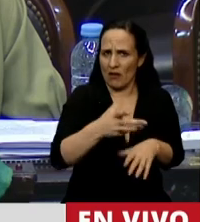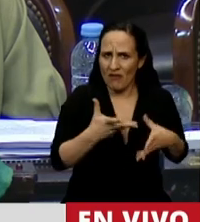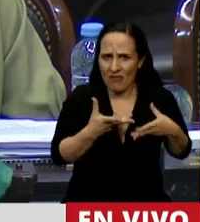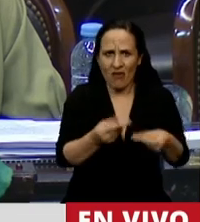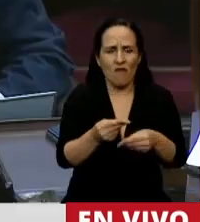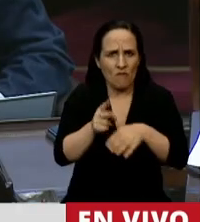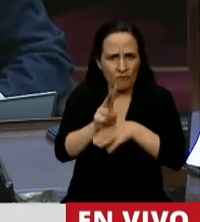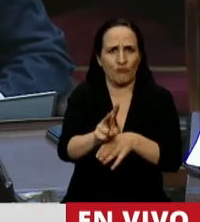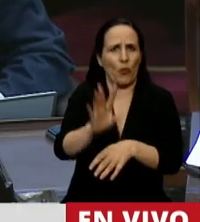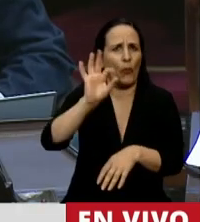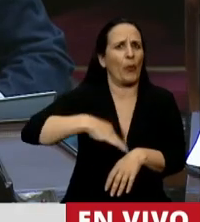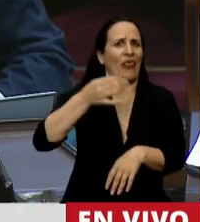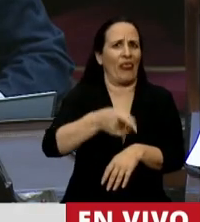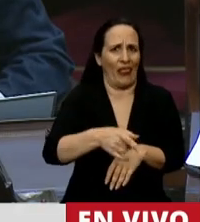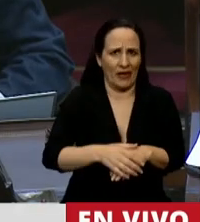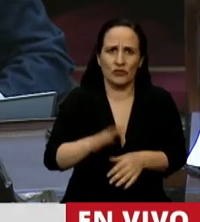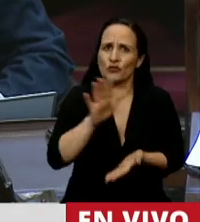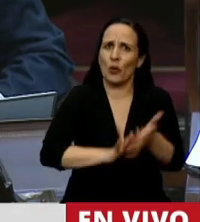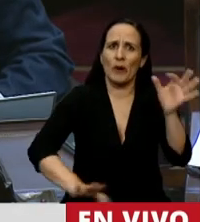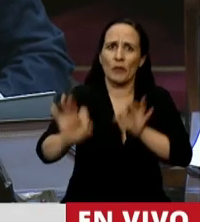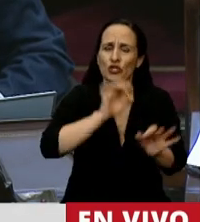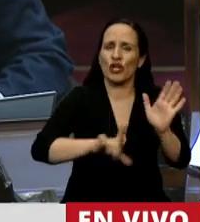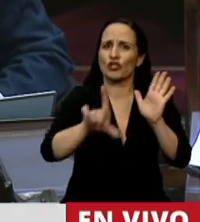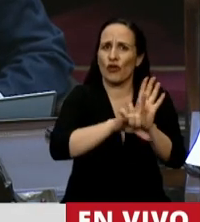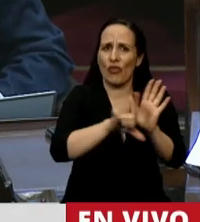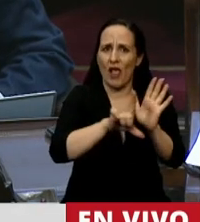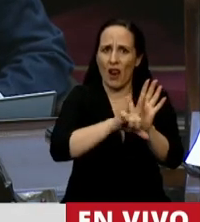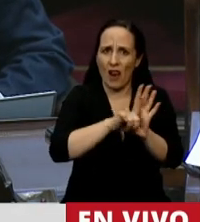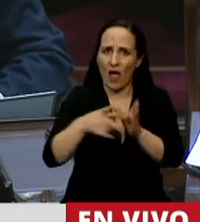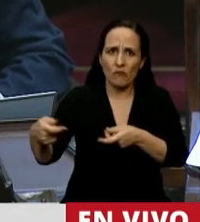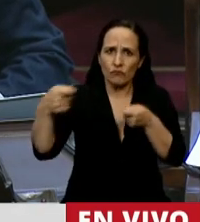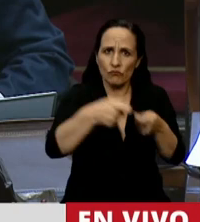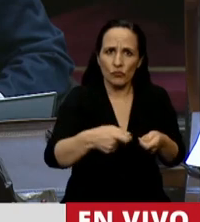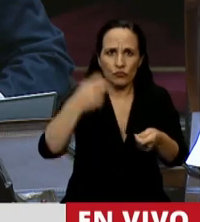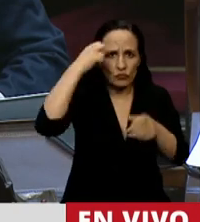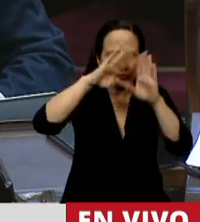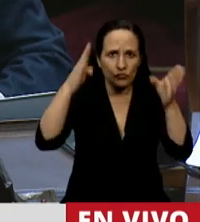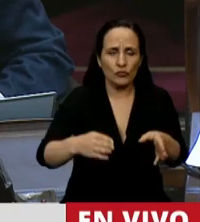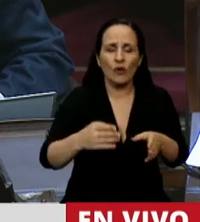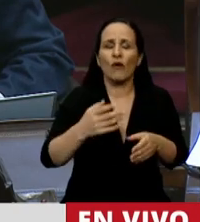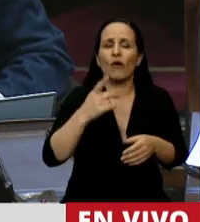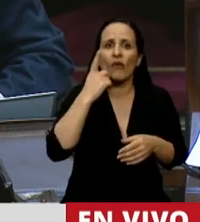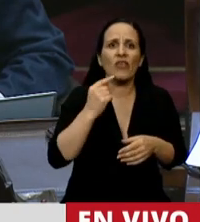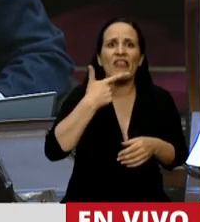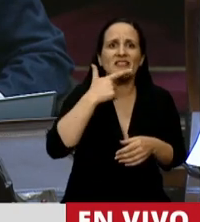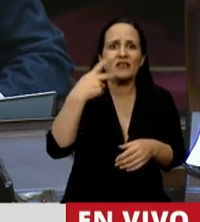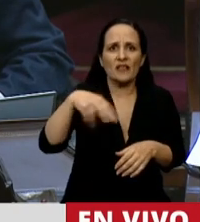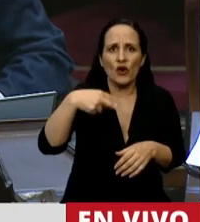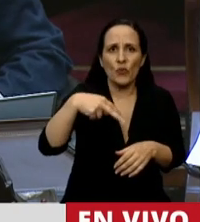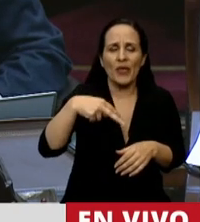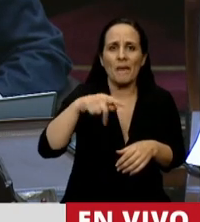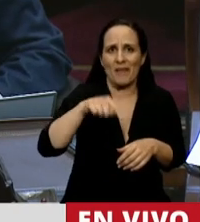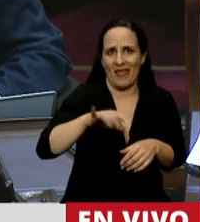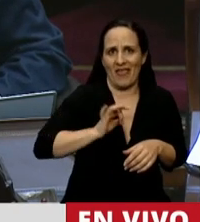defensa de la vida. En el proyecto de la ley ingresado al Congreso Nacional el día 17 de noviembre